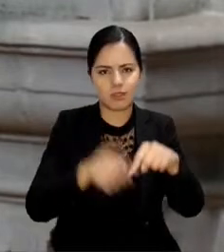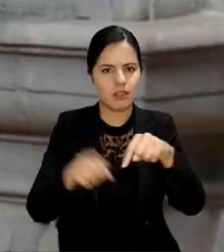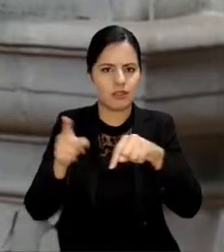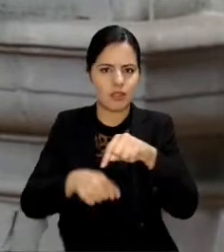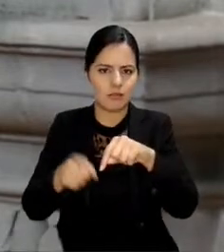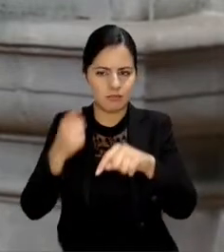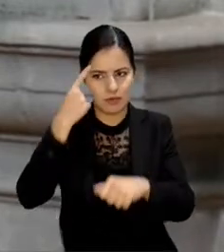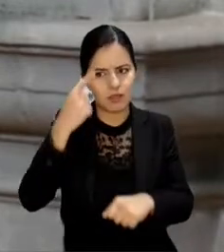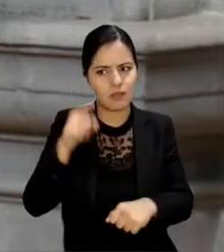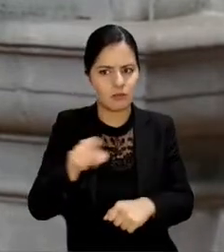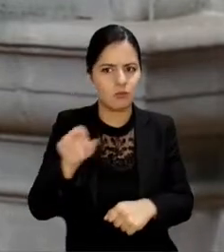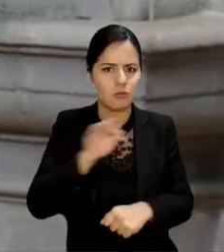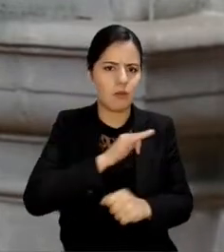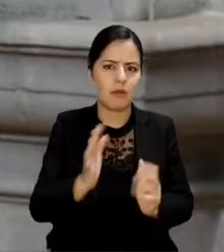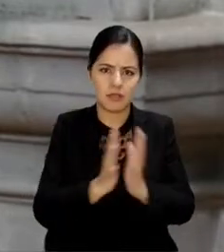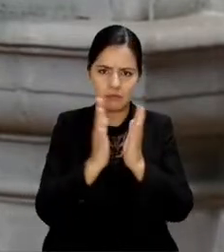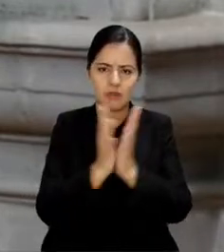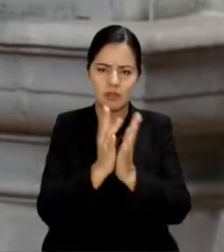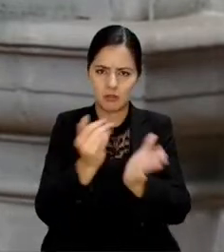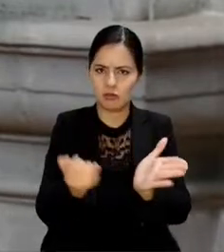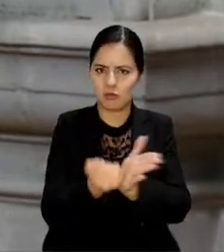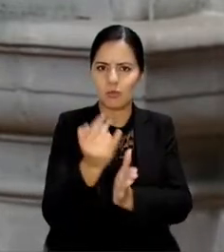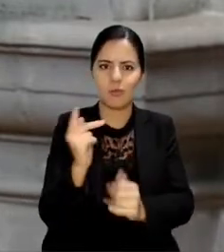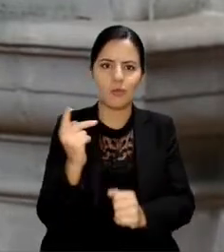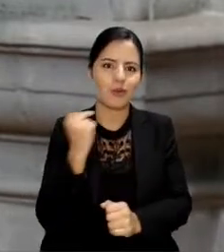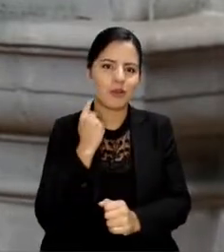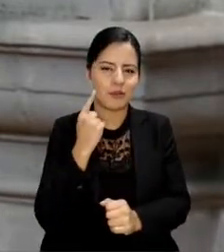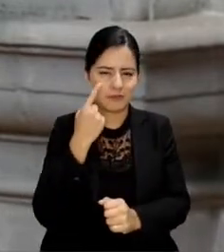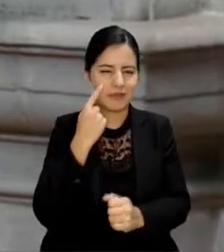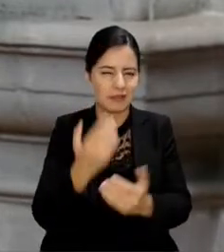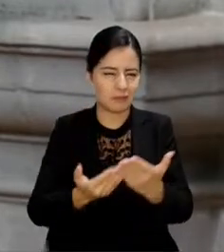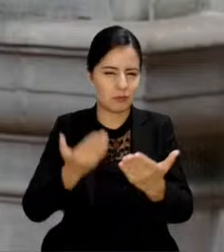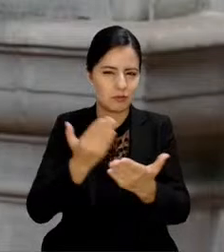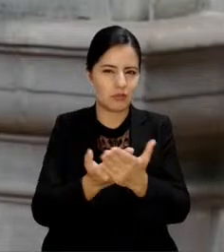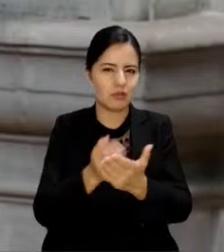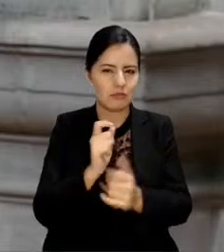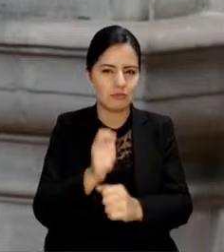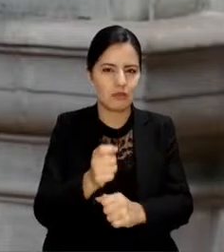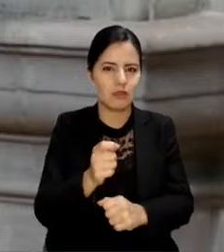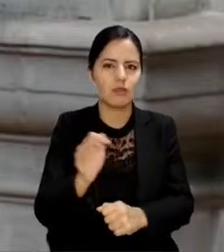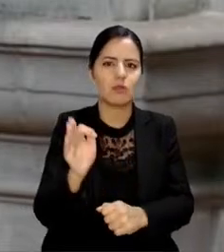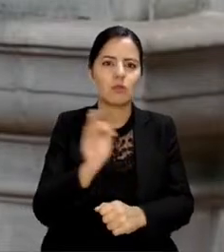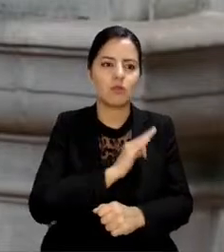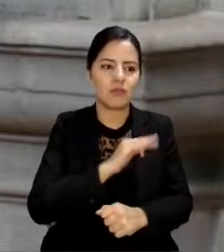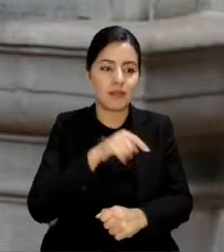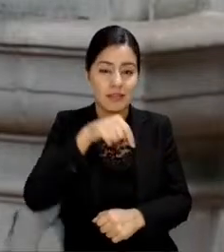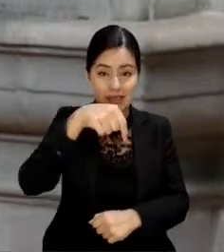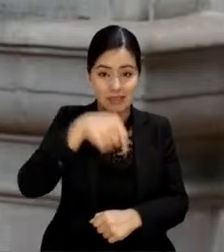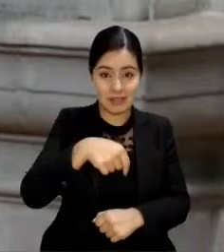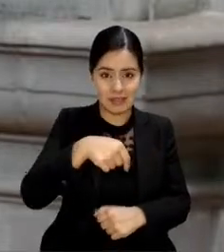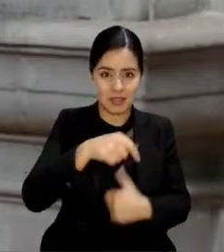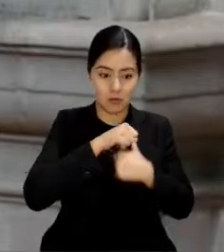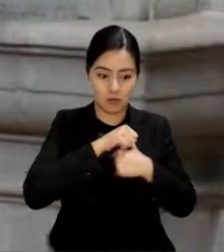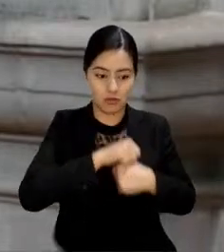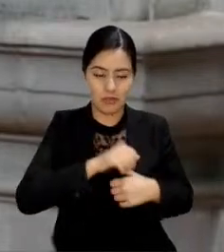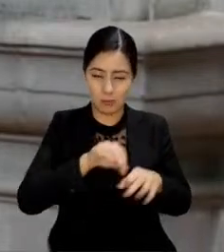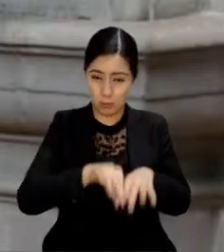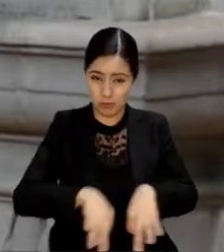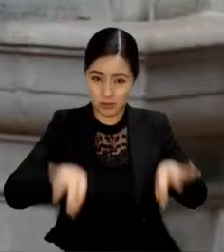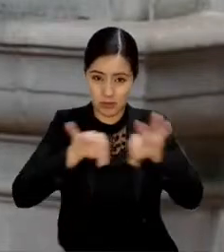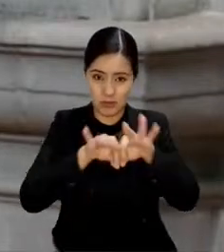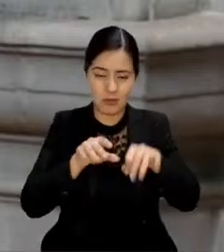de decisiones políticas. Esta propuesta incluye aumentar la representación femenina en roles claves dentro del